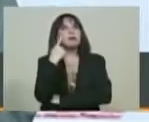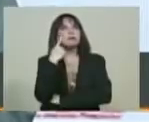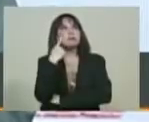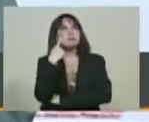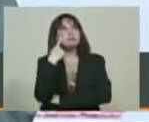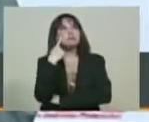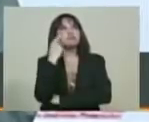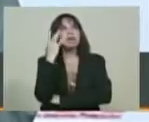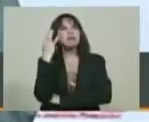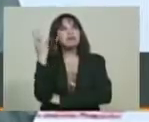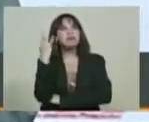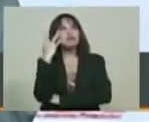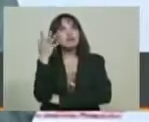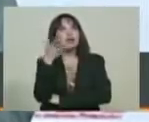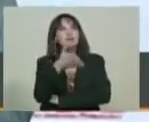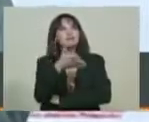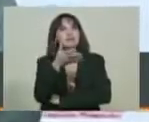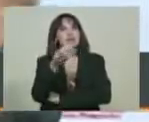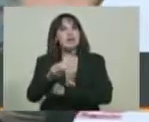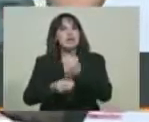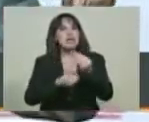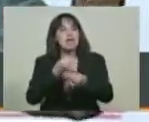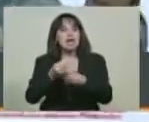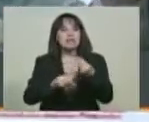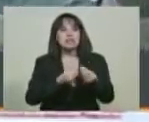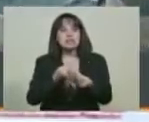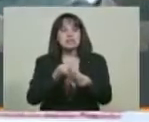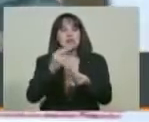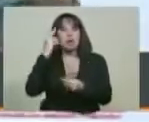a soñar con Bolívar que llegaba a Caracas.